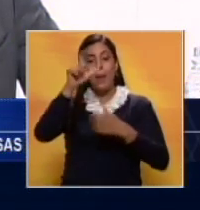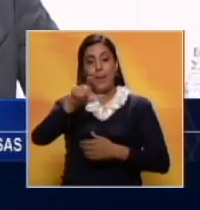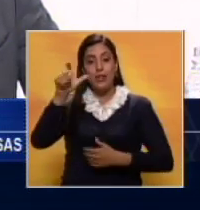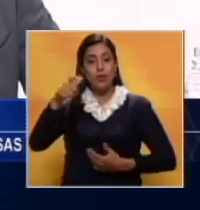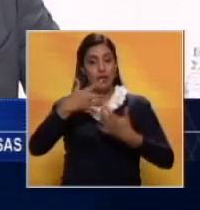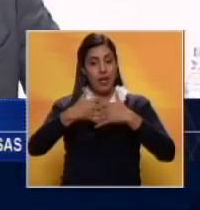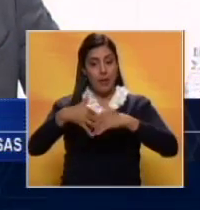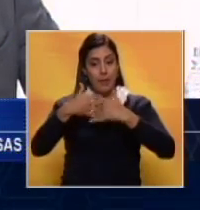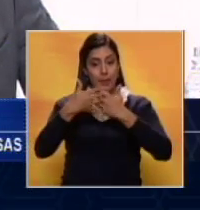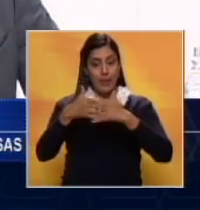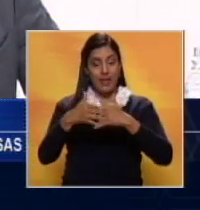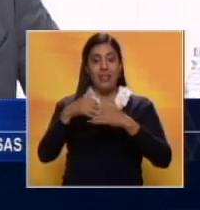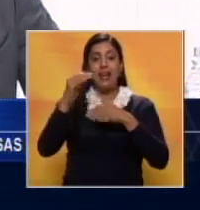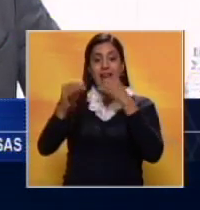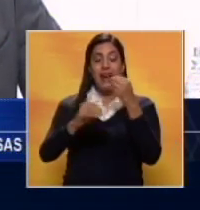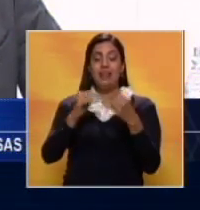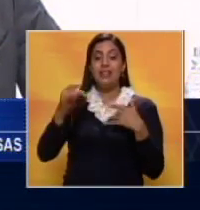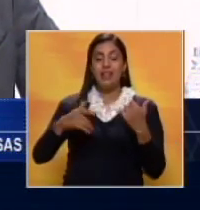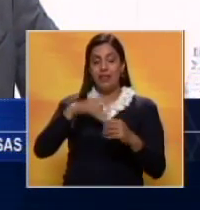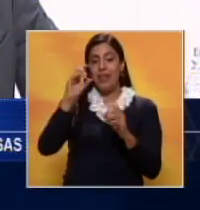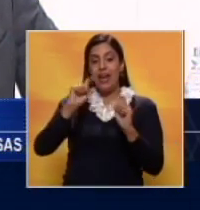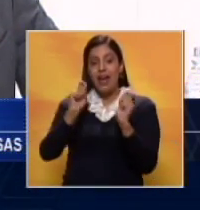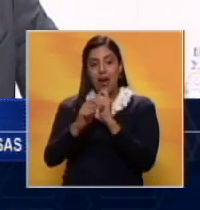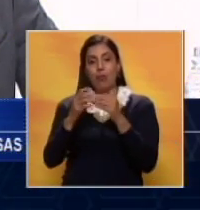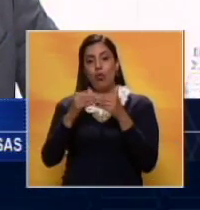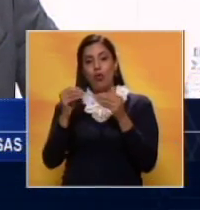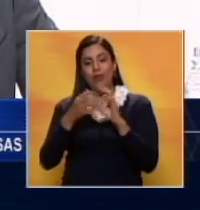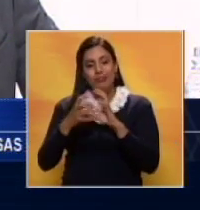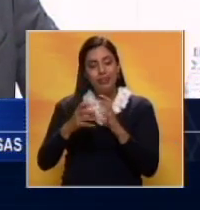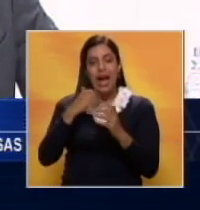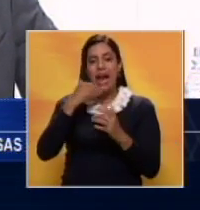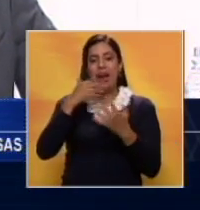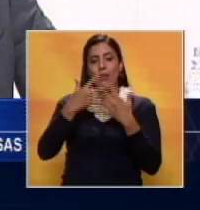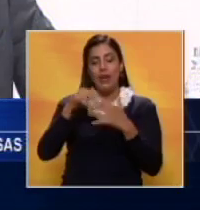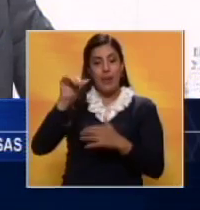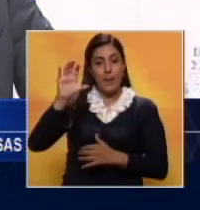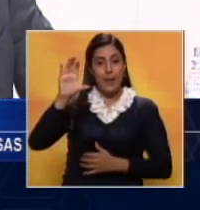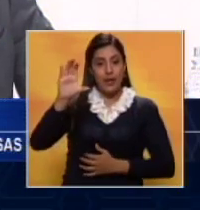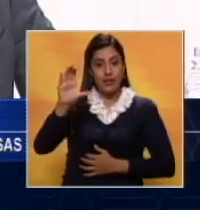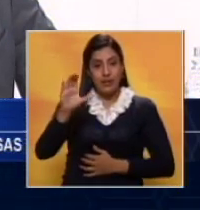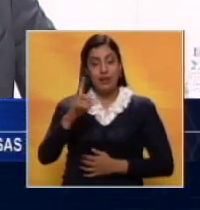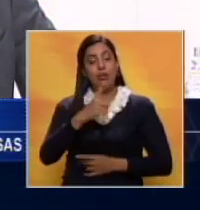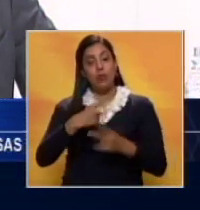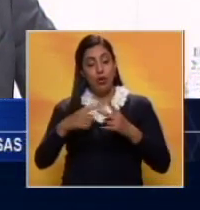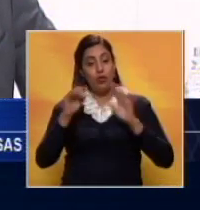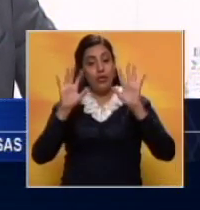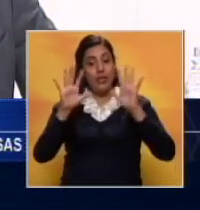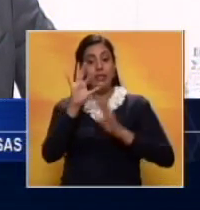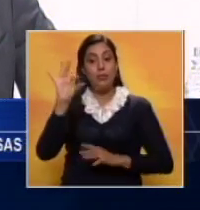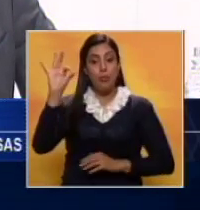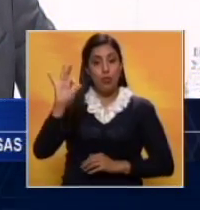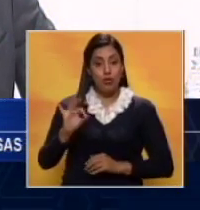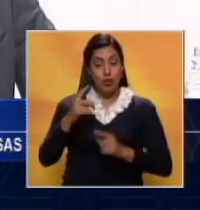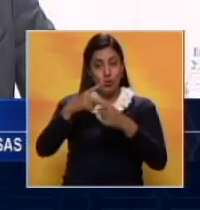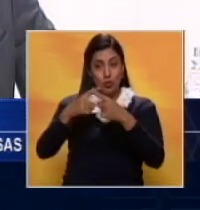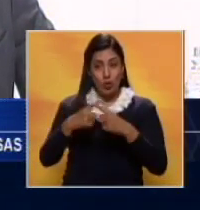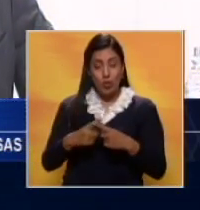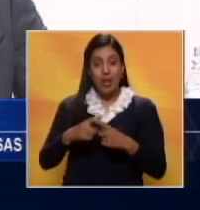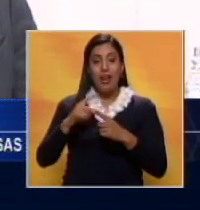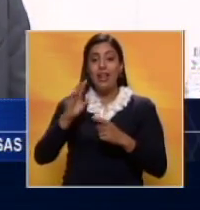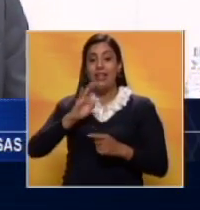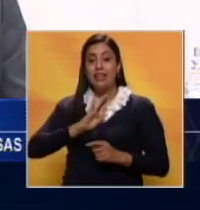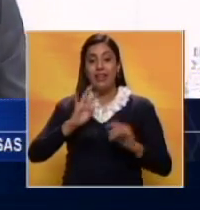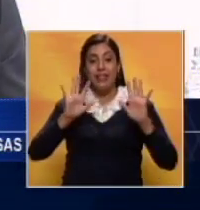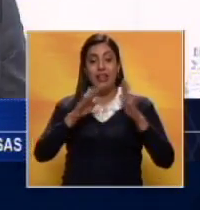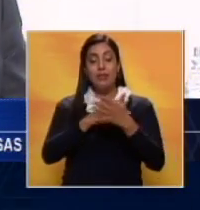personas jurídicas que realizan actividades de transformaciones y actividades industriales en el país, y el 10% de ese total, que se